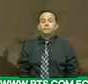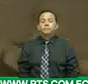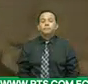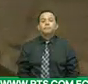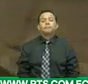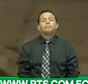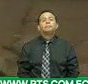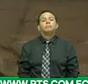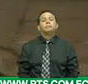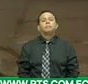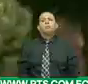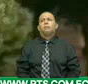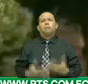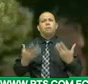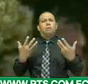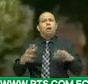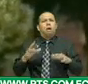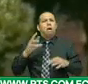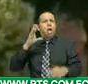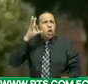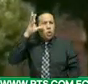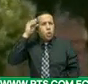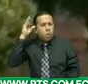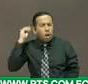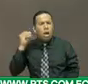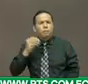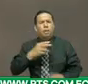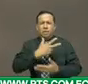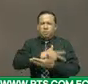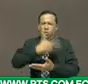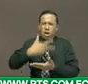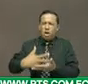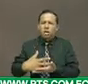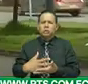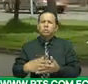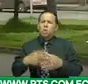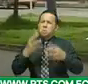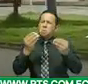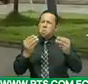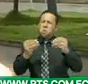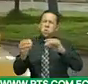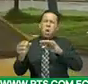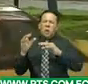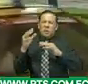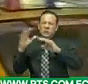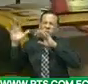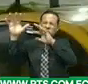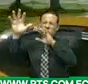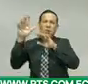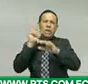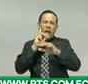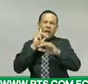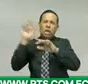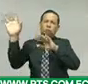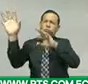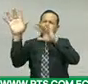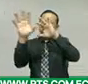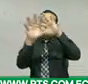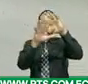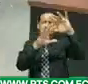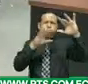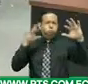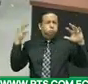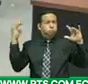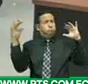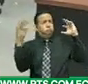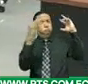Luego que casi no amanece en Riobamba y Chimborazo, tras la espesa nube de ceniza que arrojó el volcán Sangay, de inmediato el Comité de